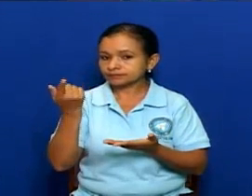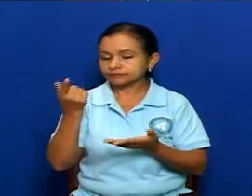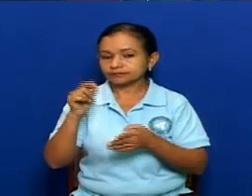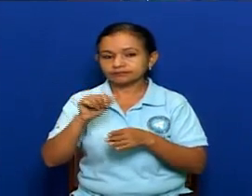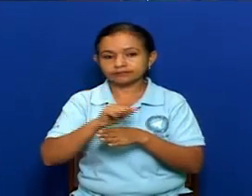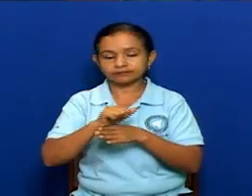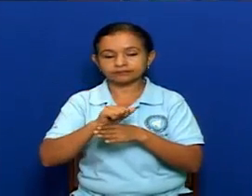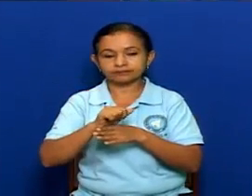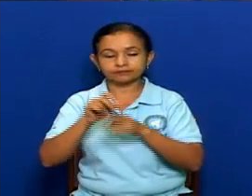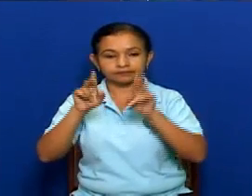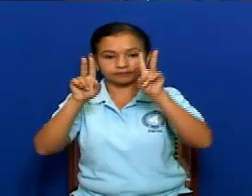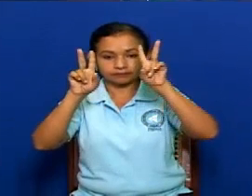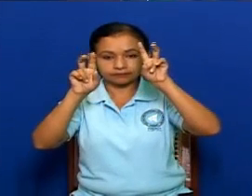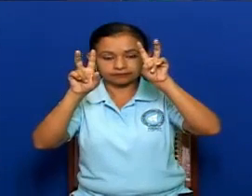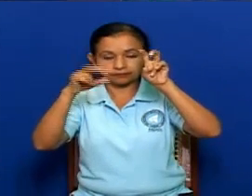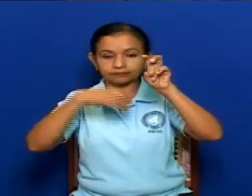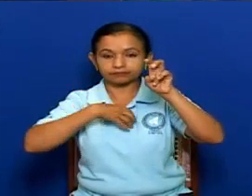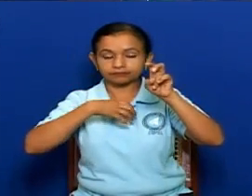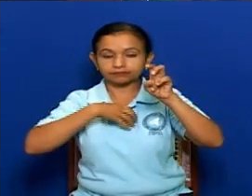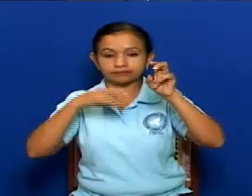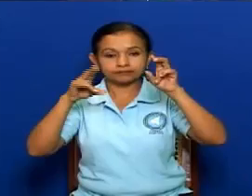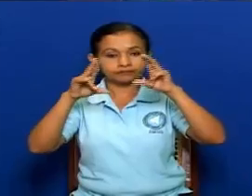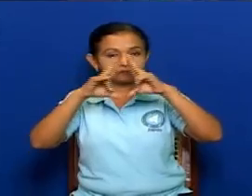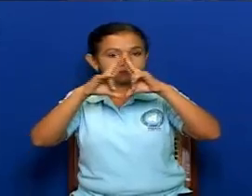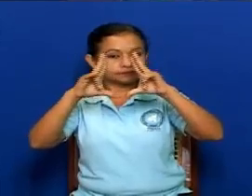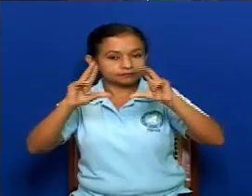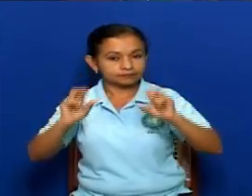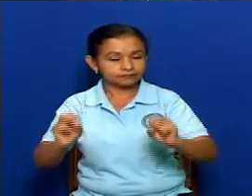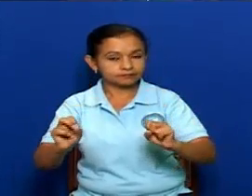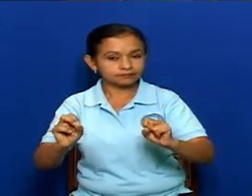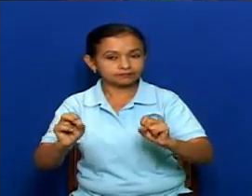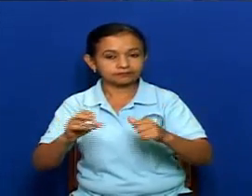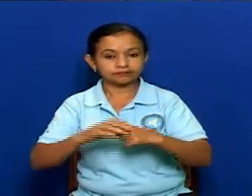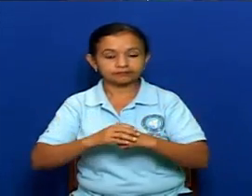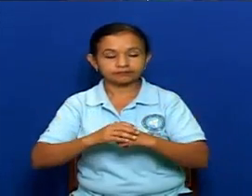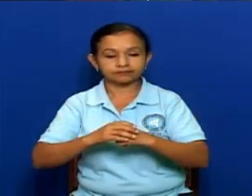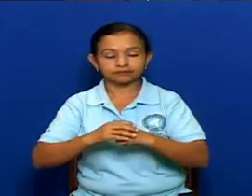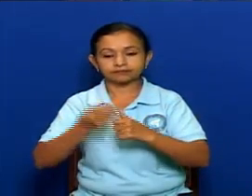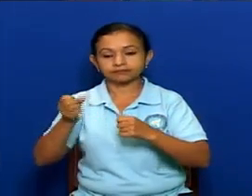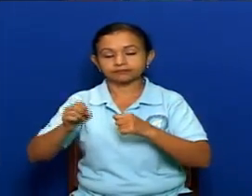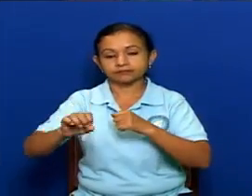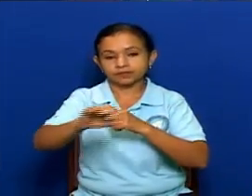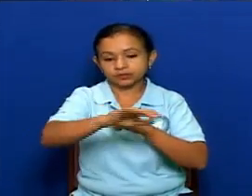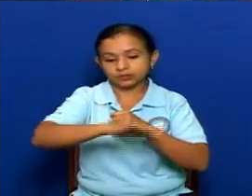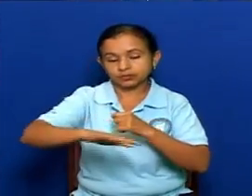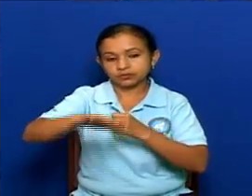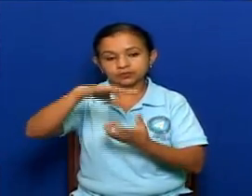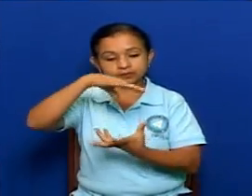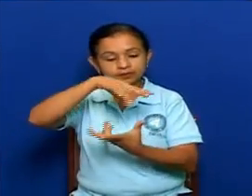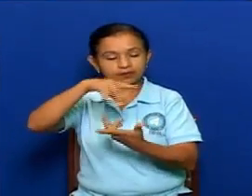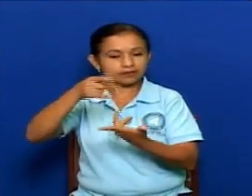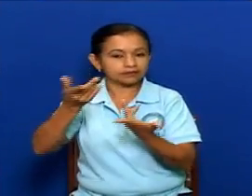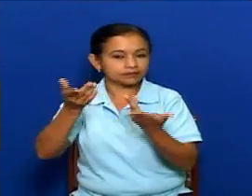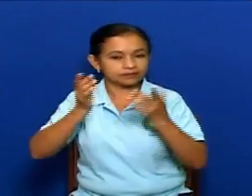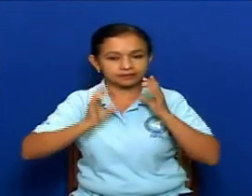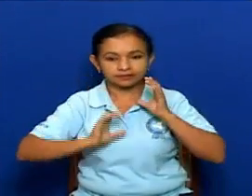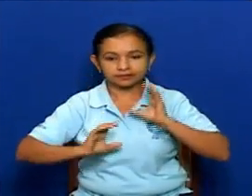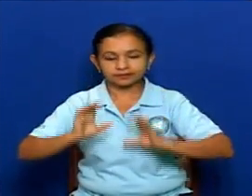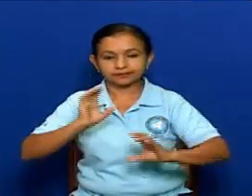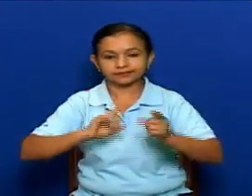la coyuntura nacional en los temas de ciencias sociales principalmente, ¿verdad? Donde